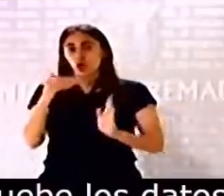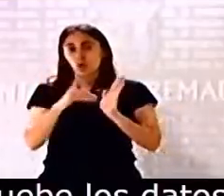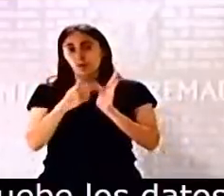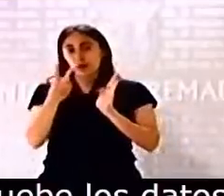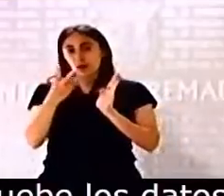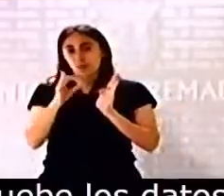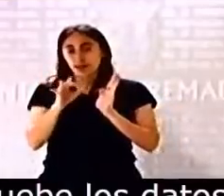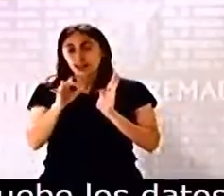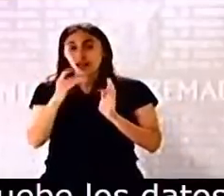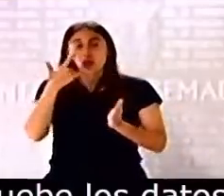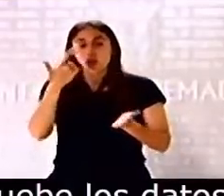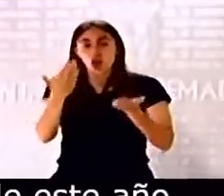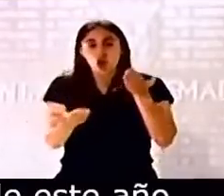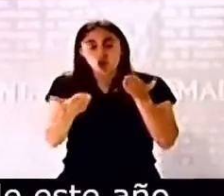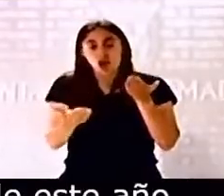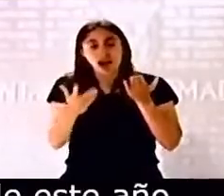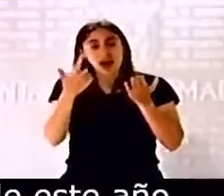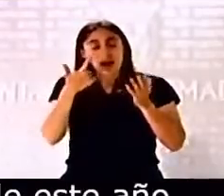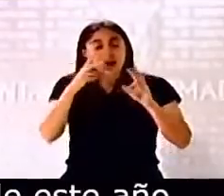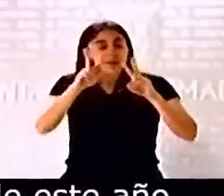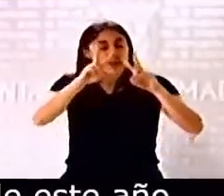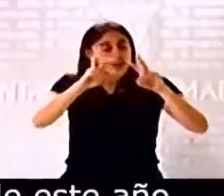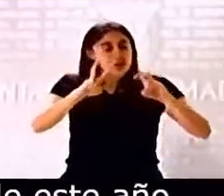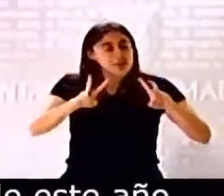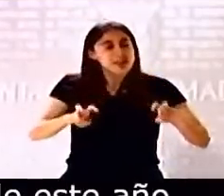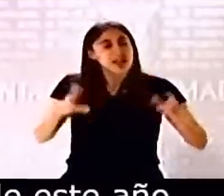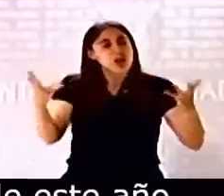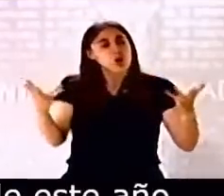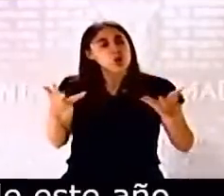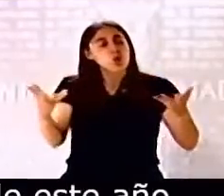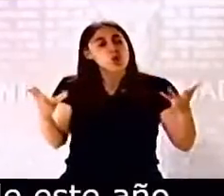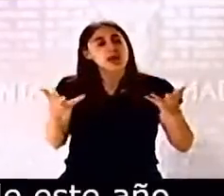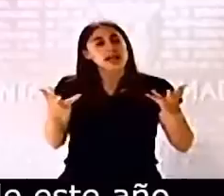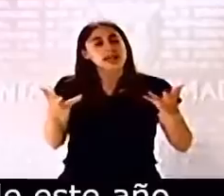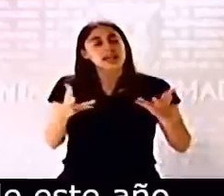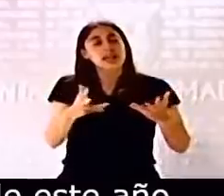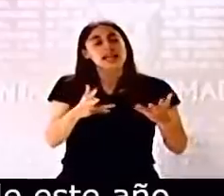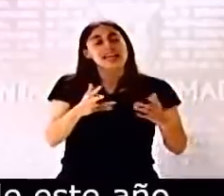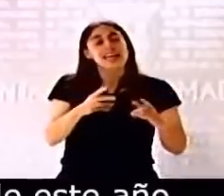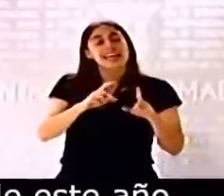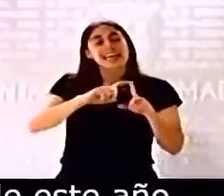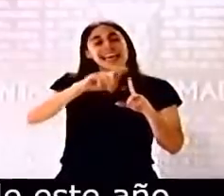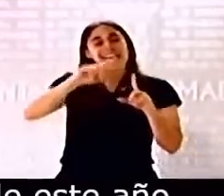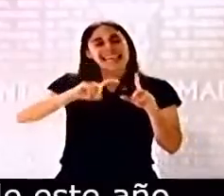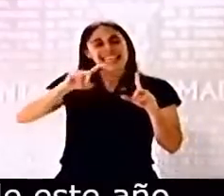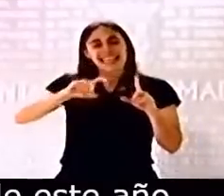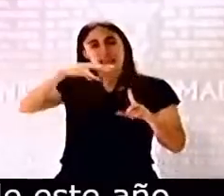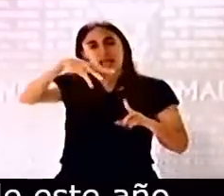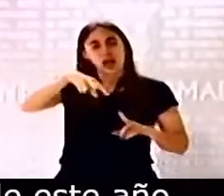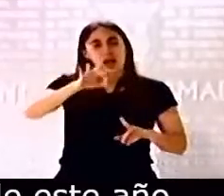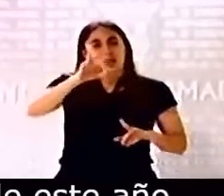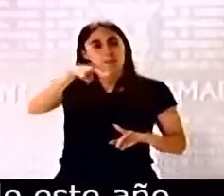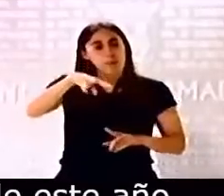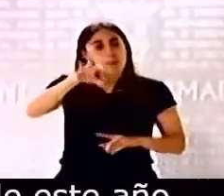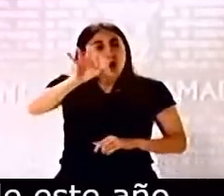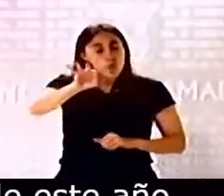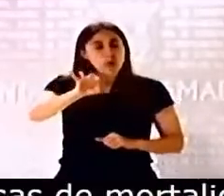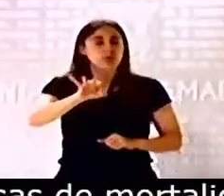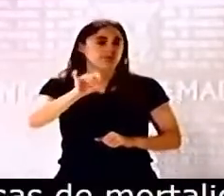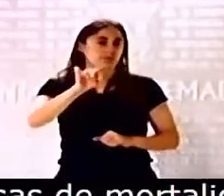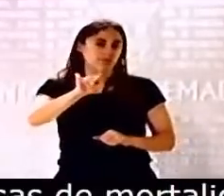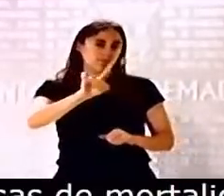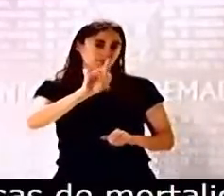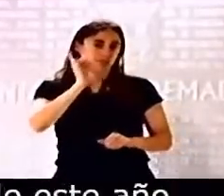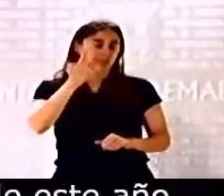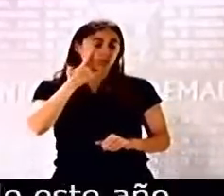hizo un estudio urgente para ver las causas de mortalidad por el índice MOMO, y verá usted que la